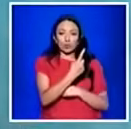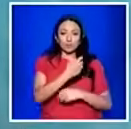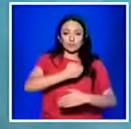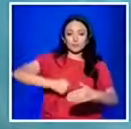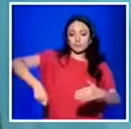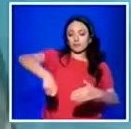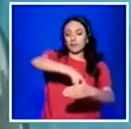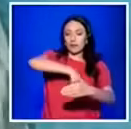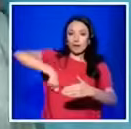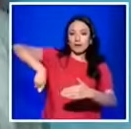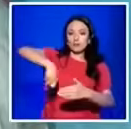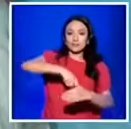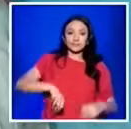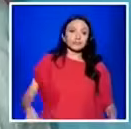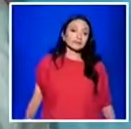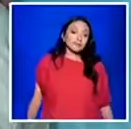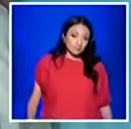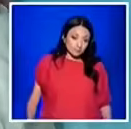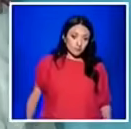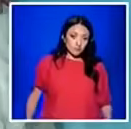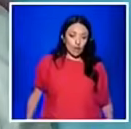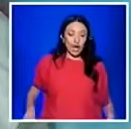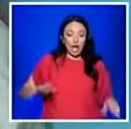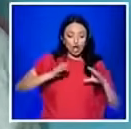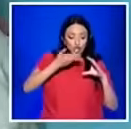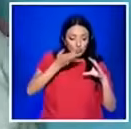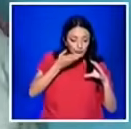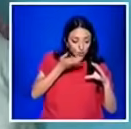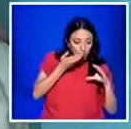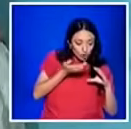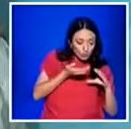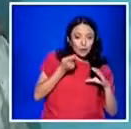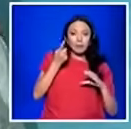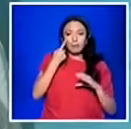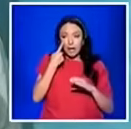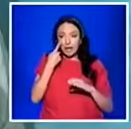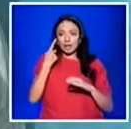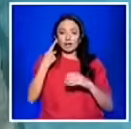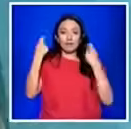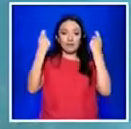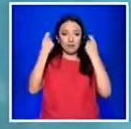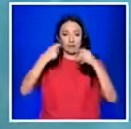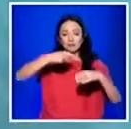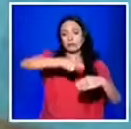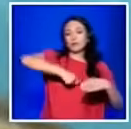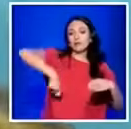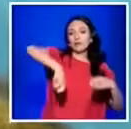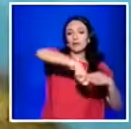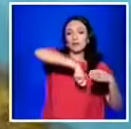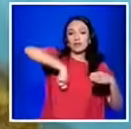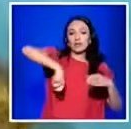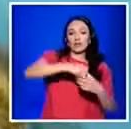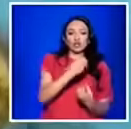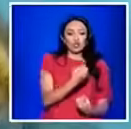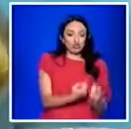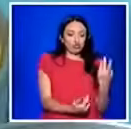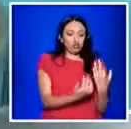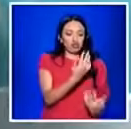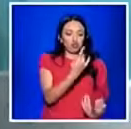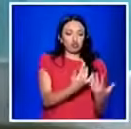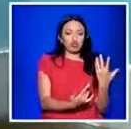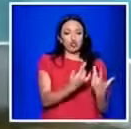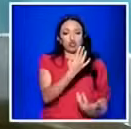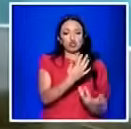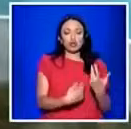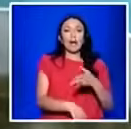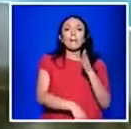preparando, porque sin caldito no hay fiesta, ¿no es cierto? Y aquí está el caldito de patas. Muévale, muévale ya cuántos hervores, como lo preparaban